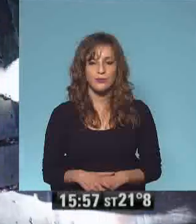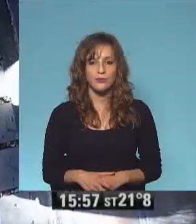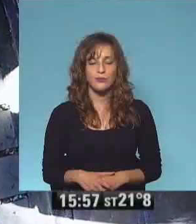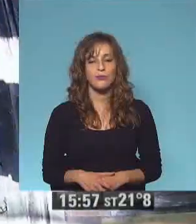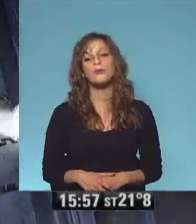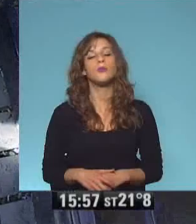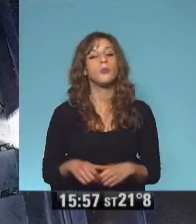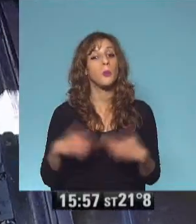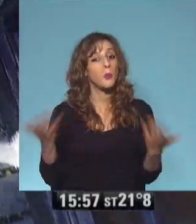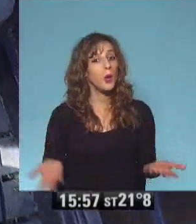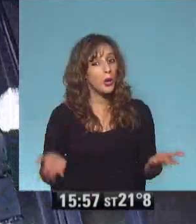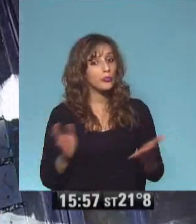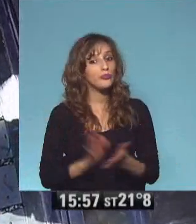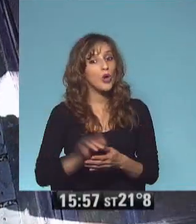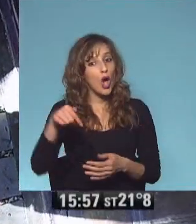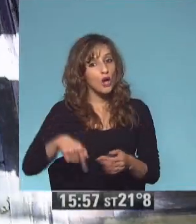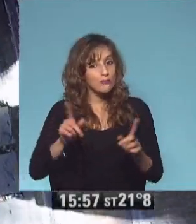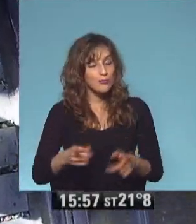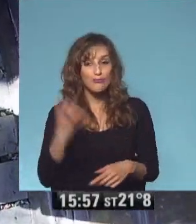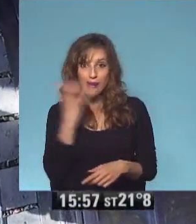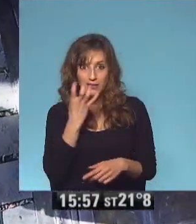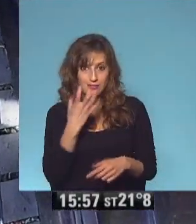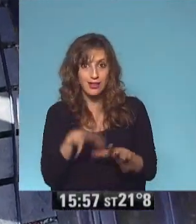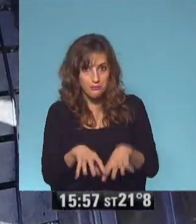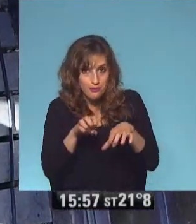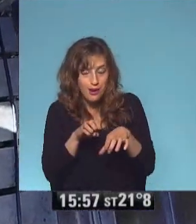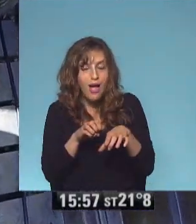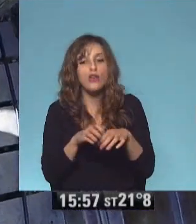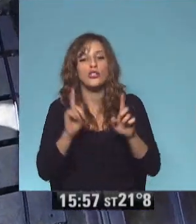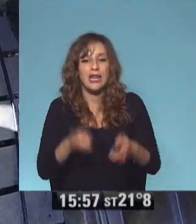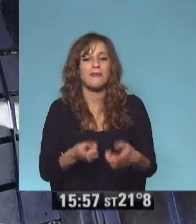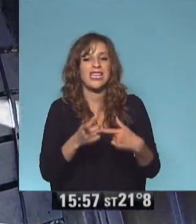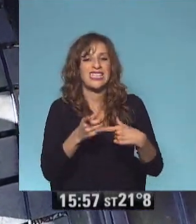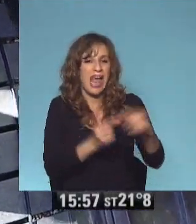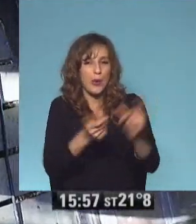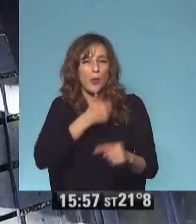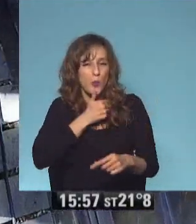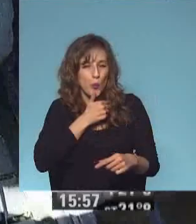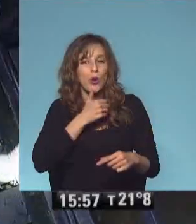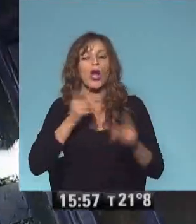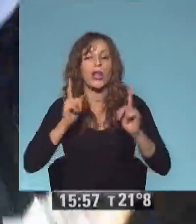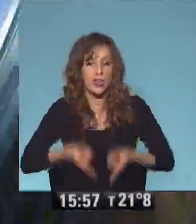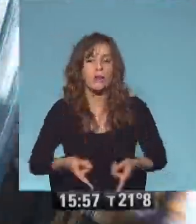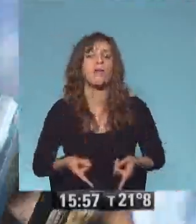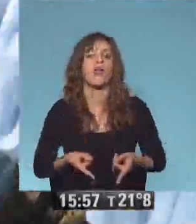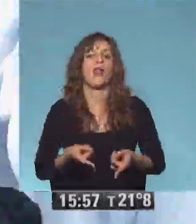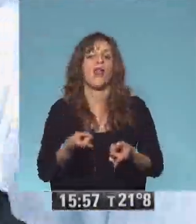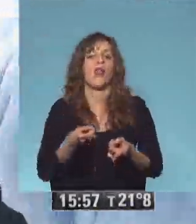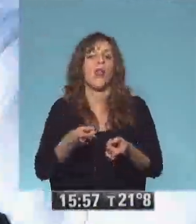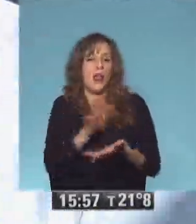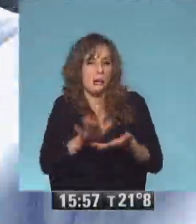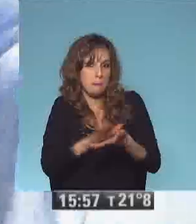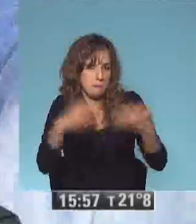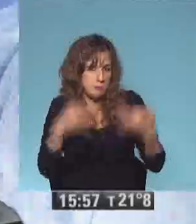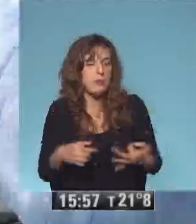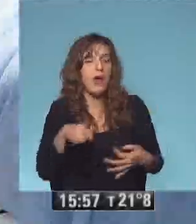Bueno, acá está la manzana que desayuné Un poco de hierba de los matos de la mañana Y aproveché a limpiar el cajón de verduras Y bueno, esto va